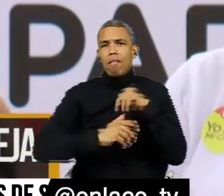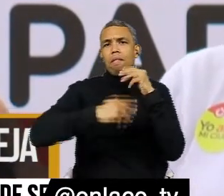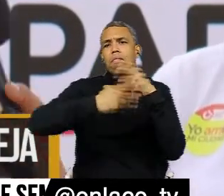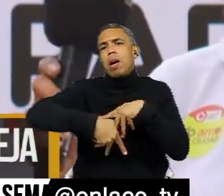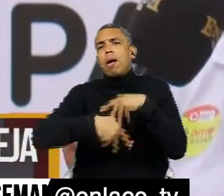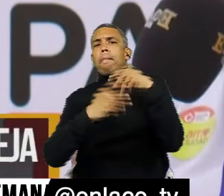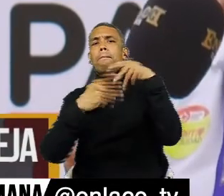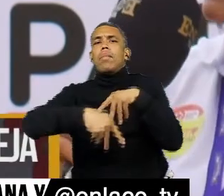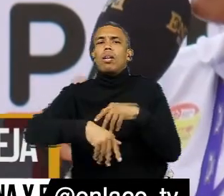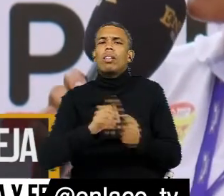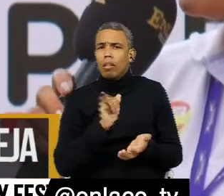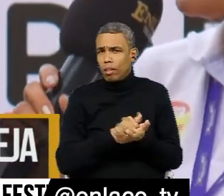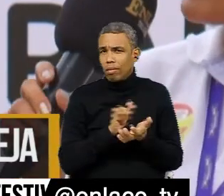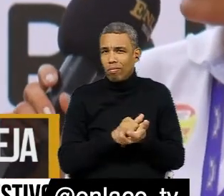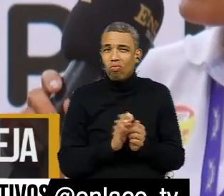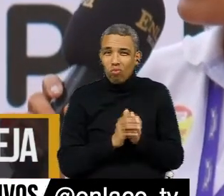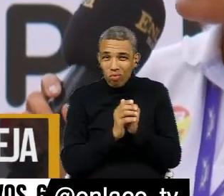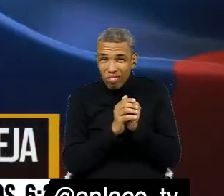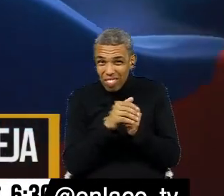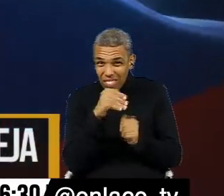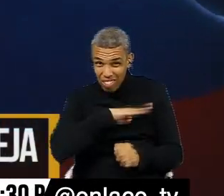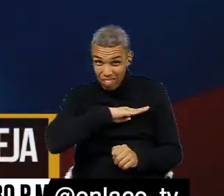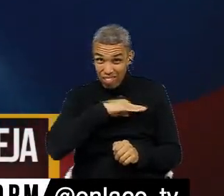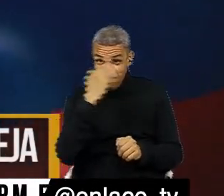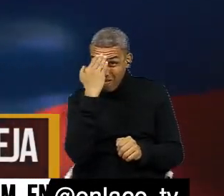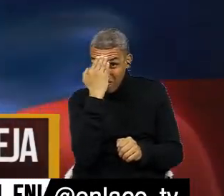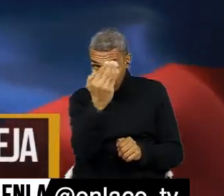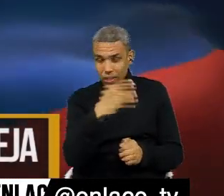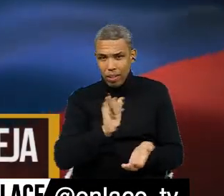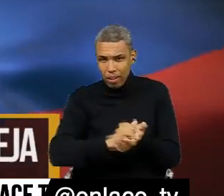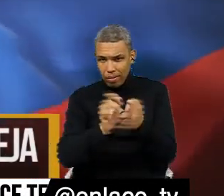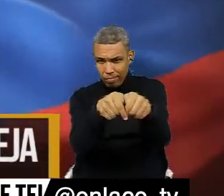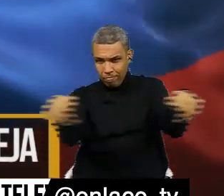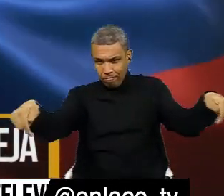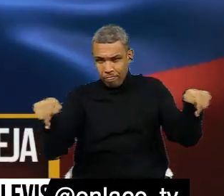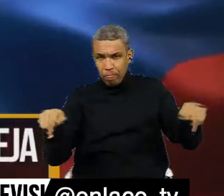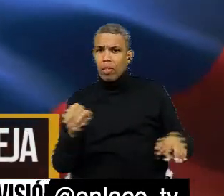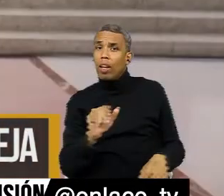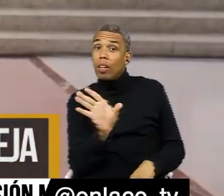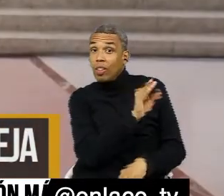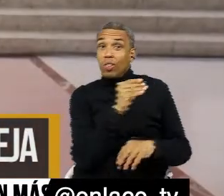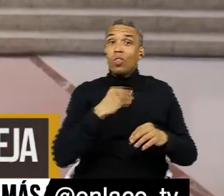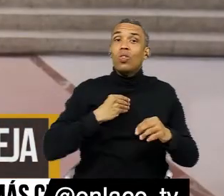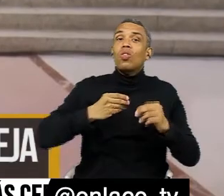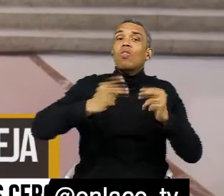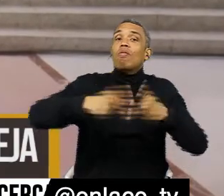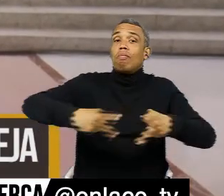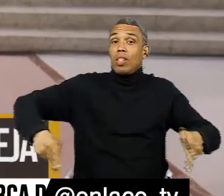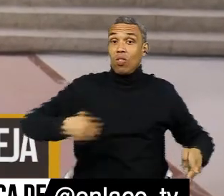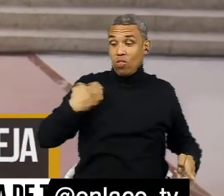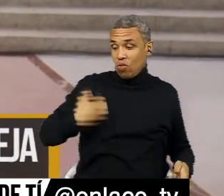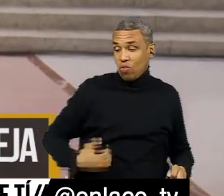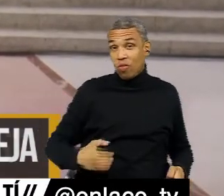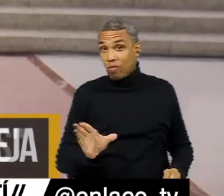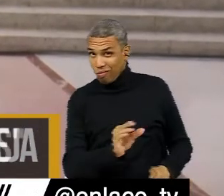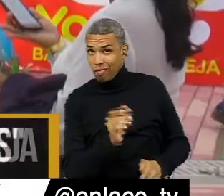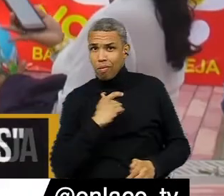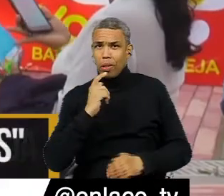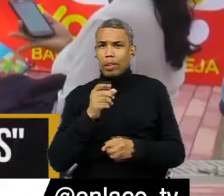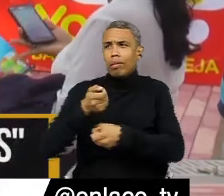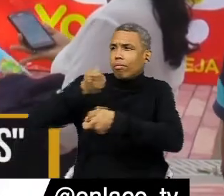alcaldía. Mayerly Ulloque, secretaria de Gobierno Municipal, instó a los ciudadanos a izar la bandera tricolor y a que participen de cada una de las